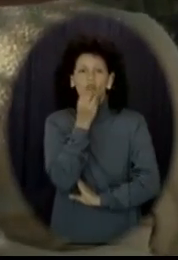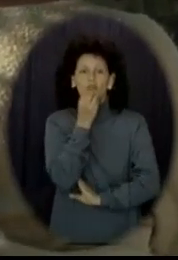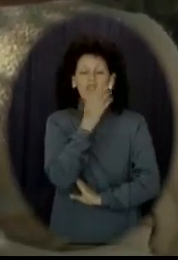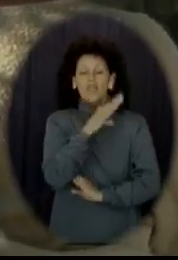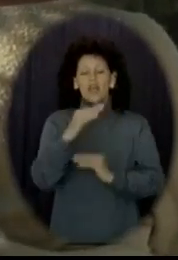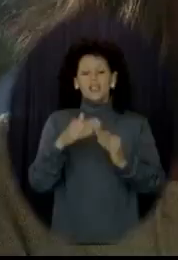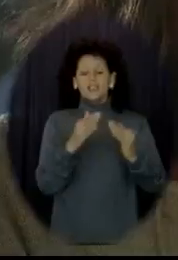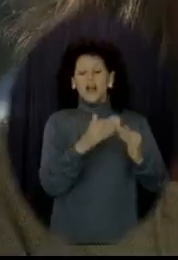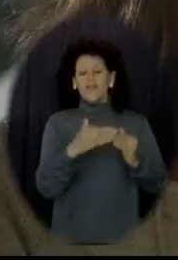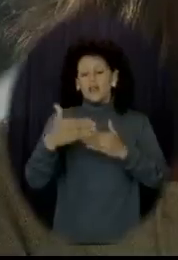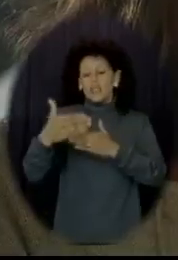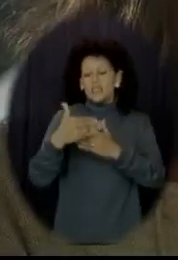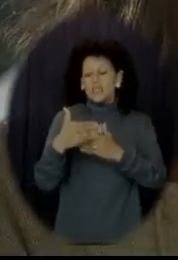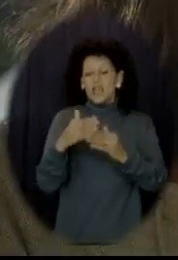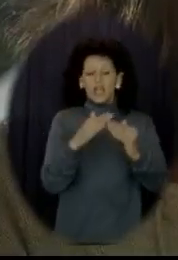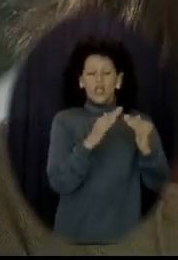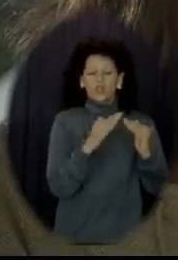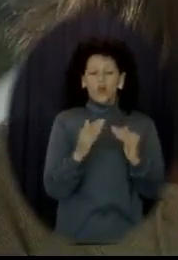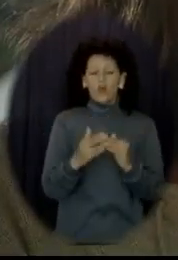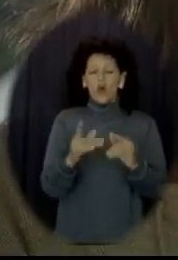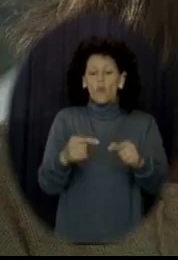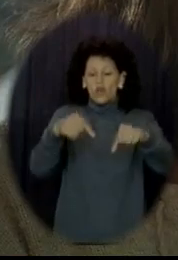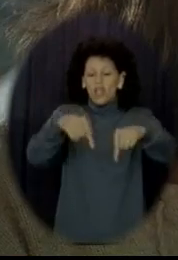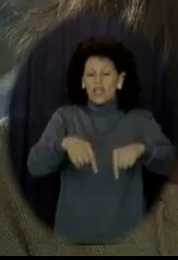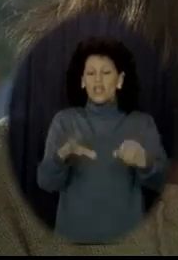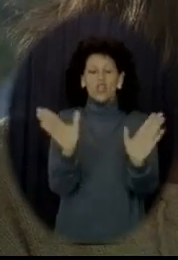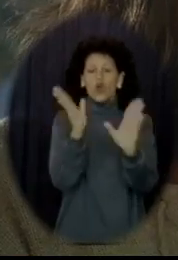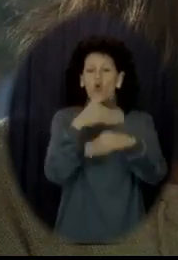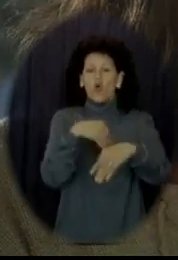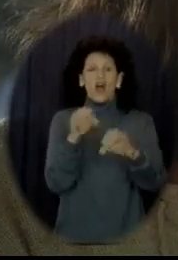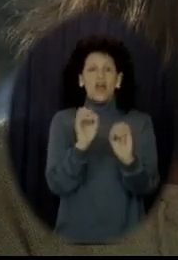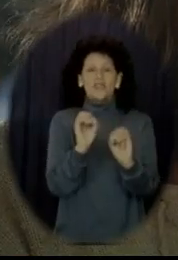y campos cercanos, porque en este lugar no hay nada.